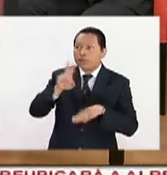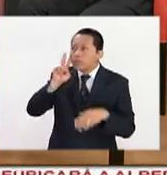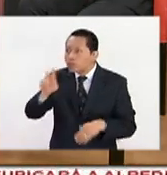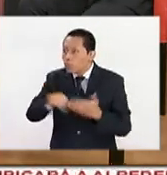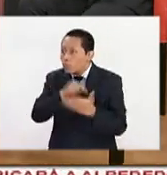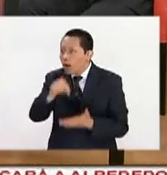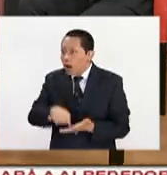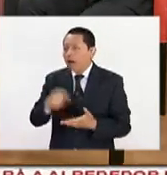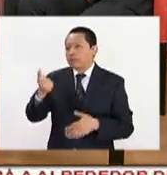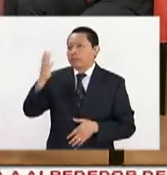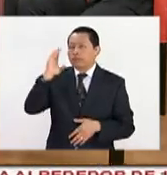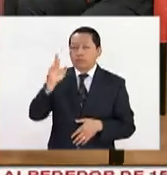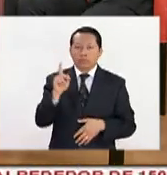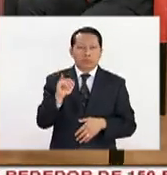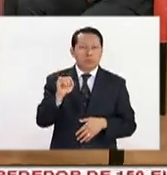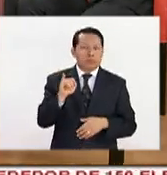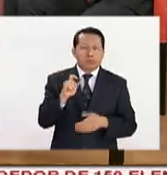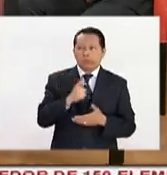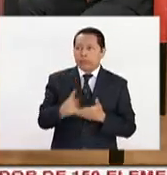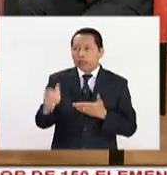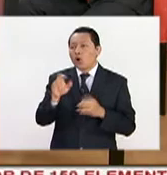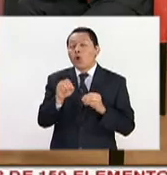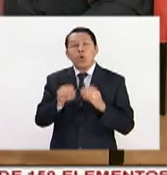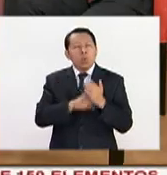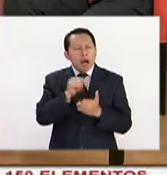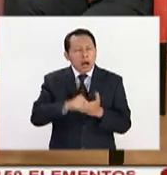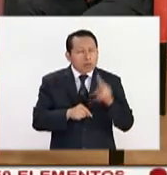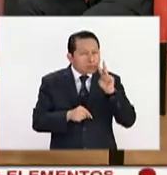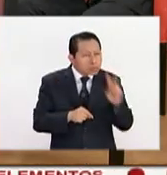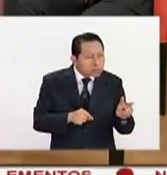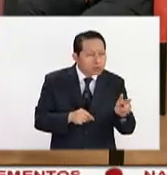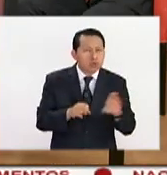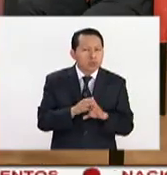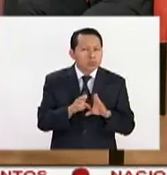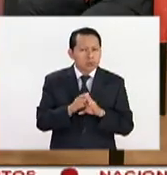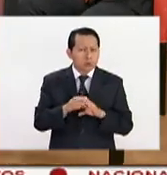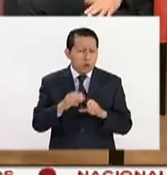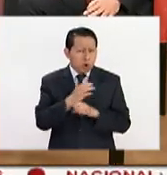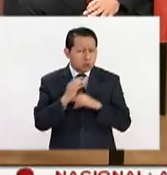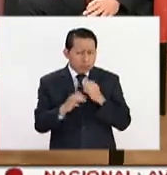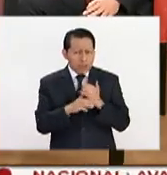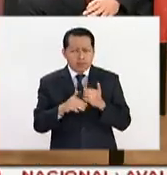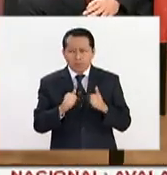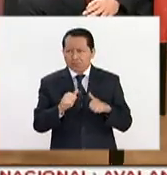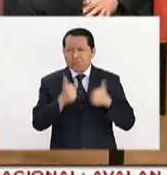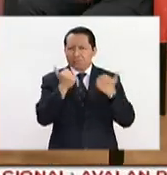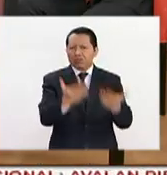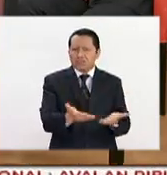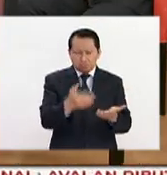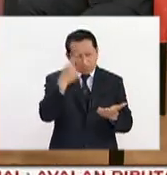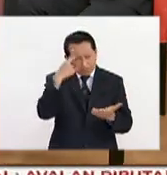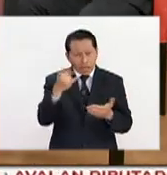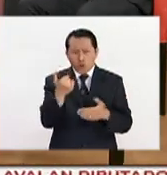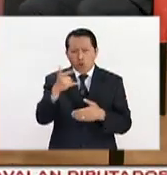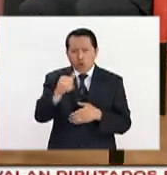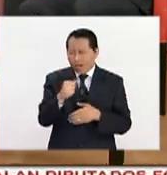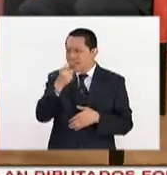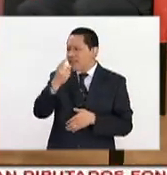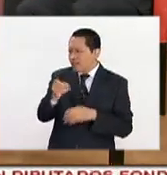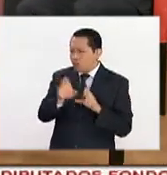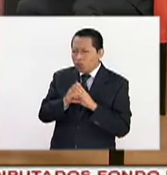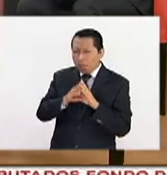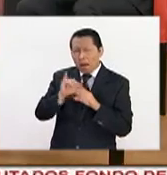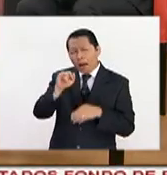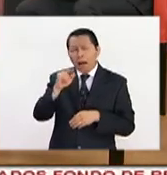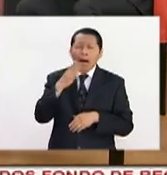cobran, obviamente, o ven lugares donde pues llevan sus herramientas para hacer el yoga, ¿no? ¿Qué les dices? ¿Es muy